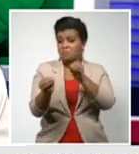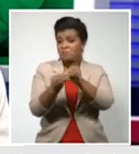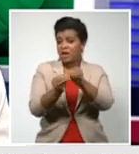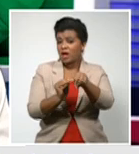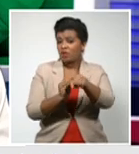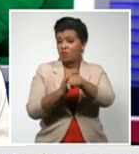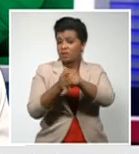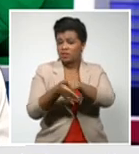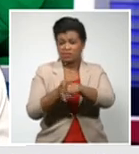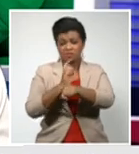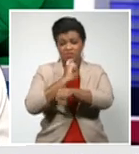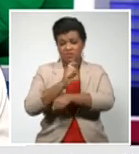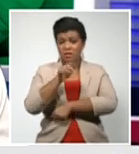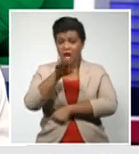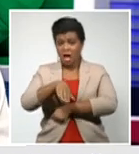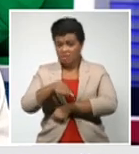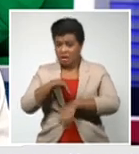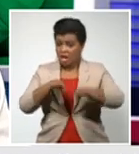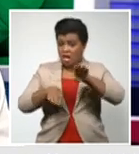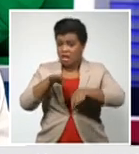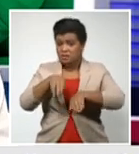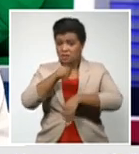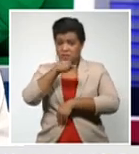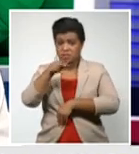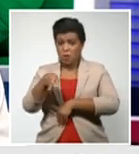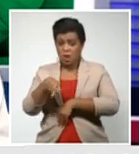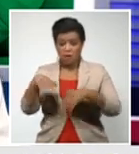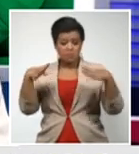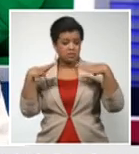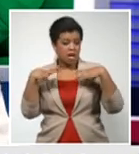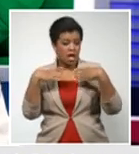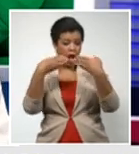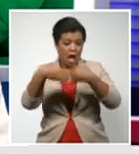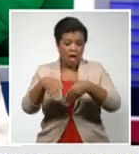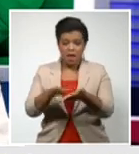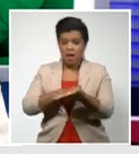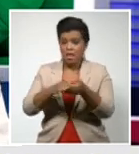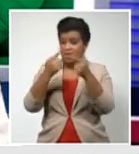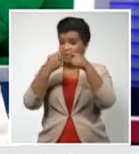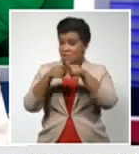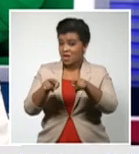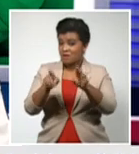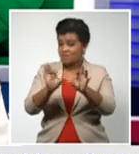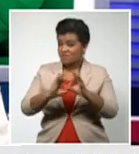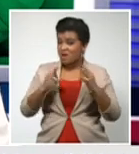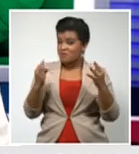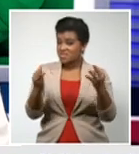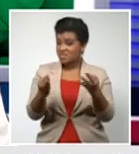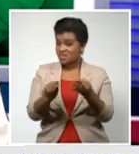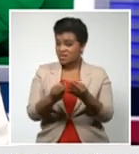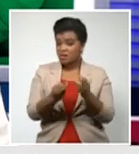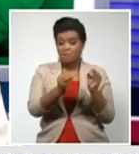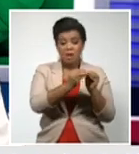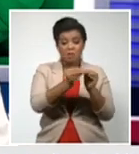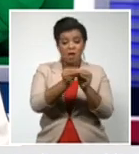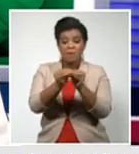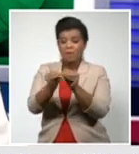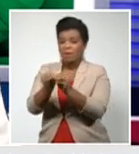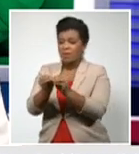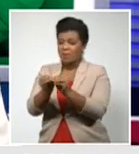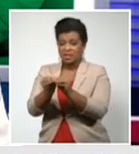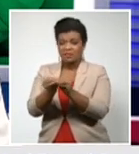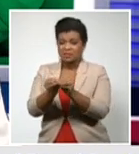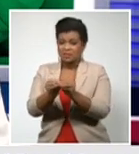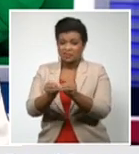veces estas son personas que ni salen mucho, pero son los riesgos que tenemos con la elevada transmisión que existe en